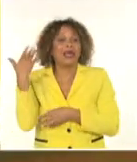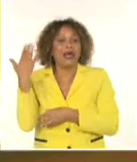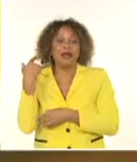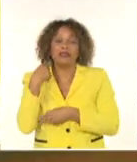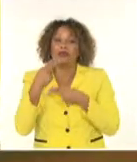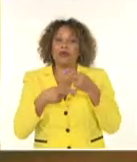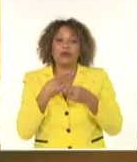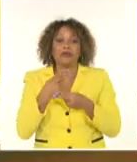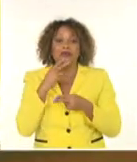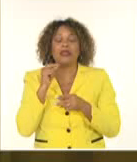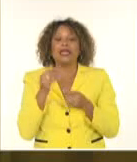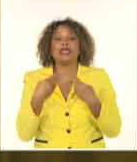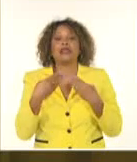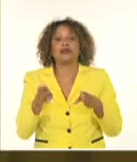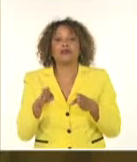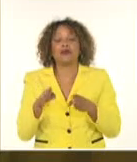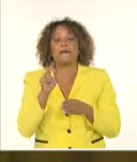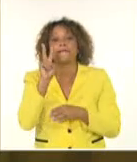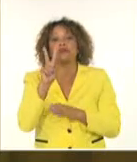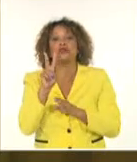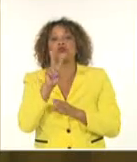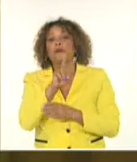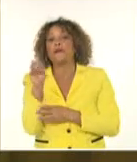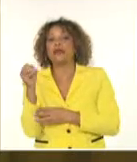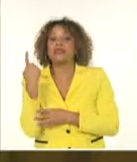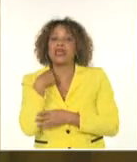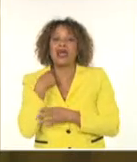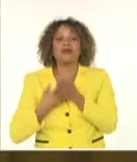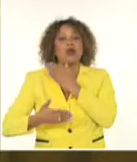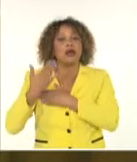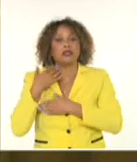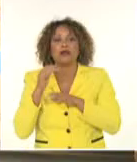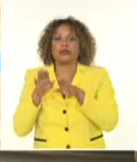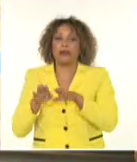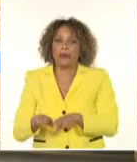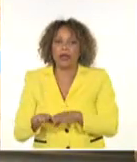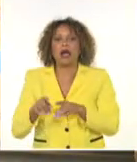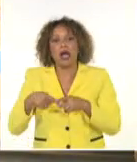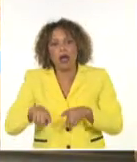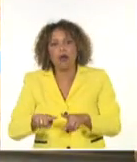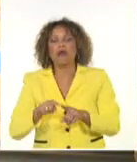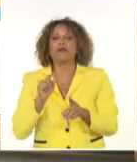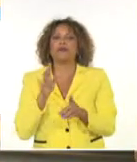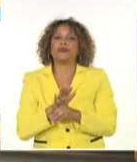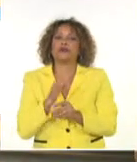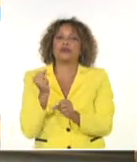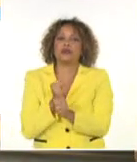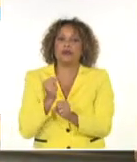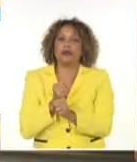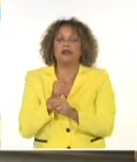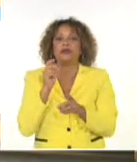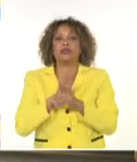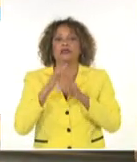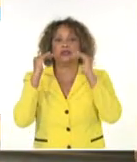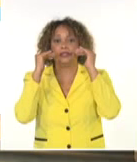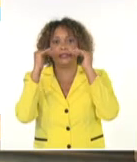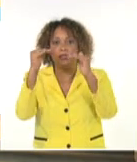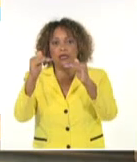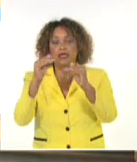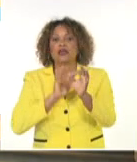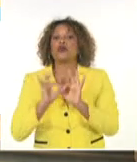su inauguración hace más de 2 décadas. Se han realizado varias acciones, iniciando por el techado para la protección de las mismas, ya que